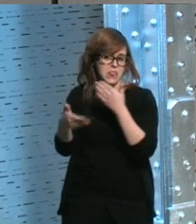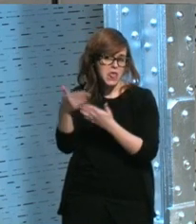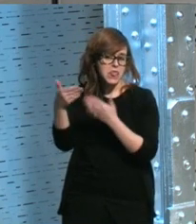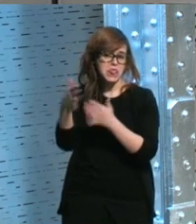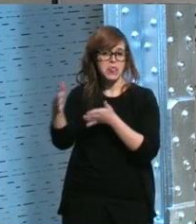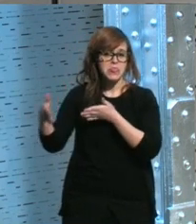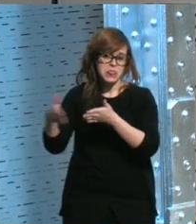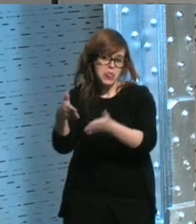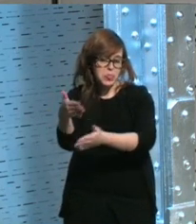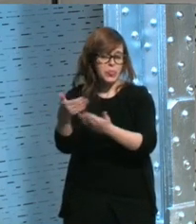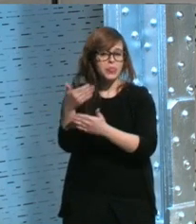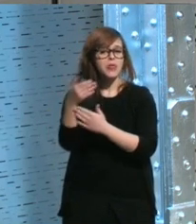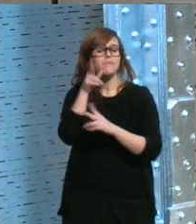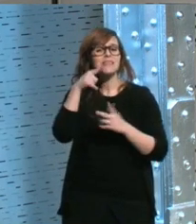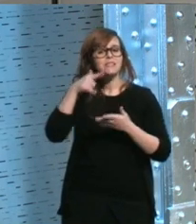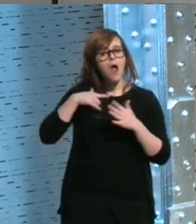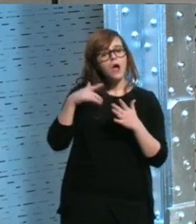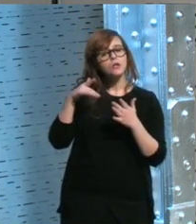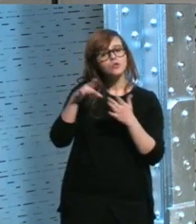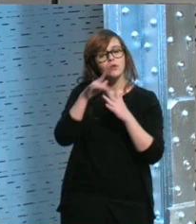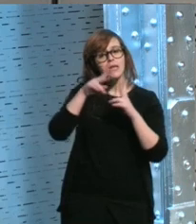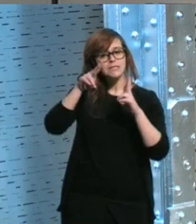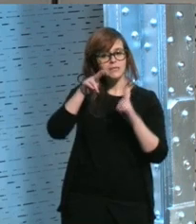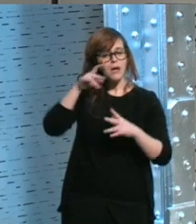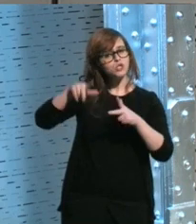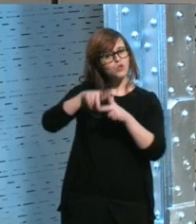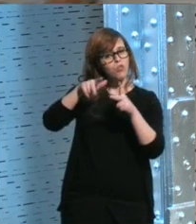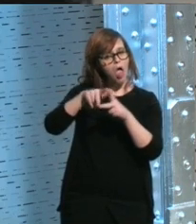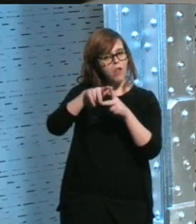tendencias es el auge del emprendedurismo social.